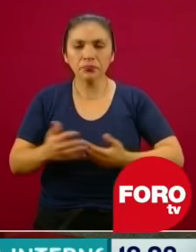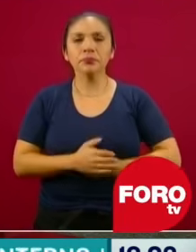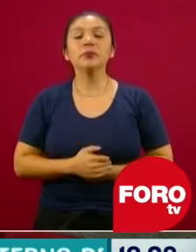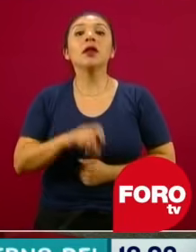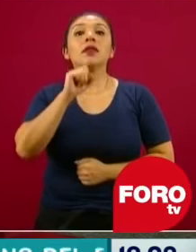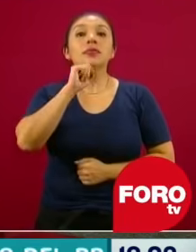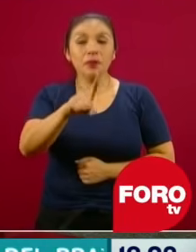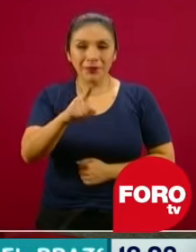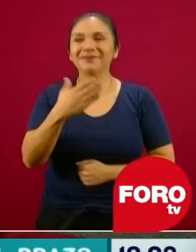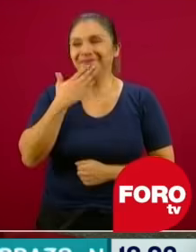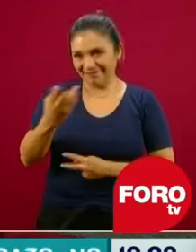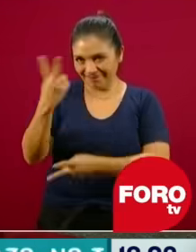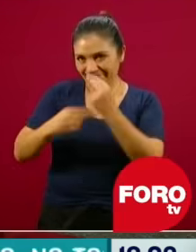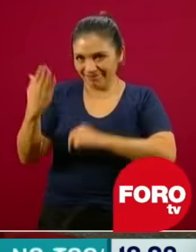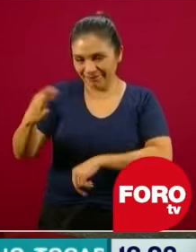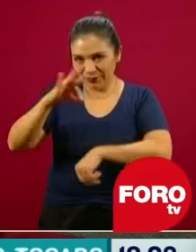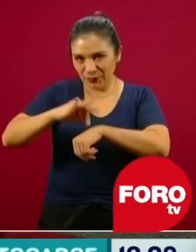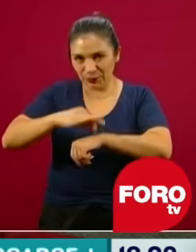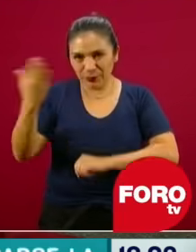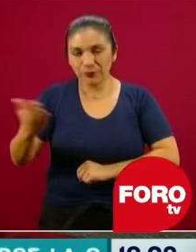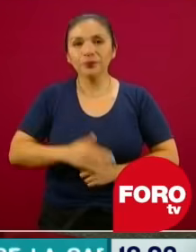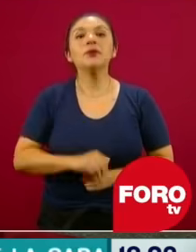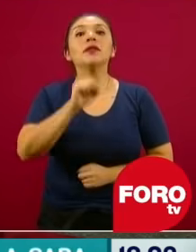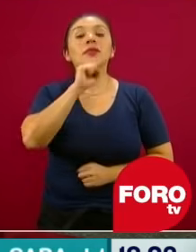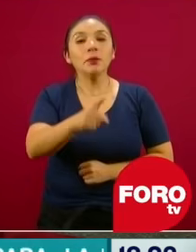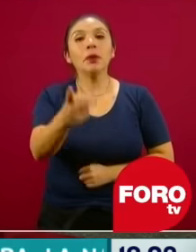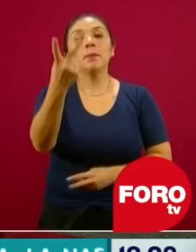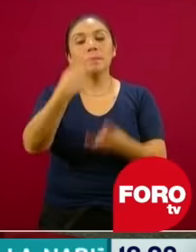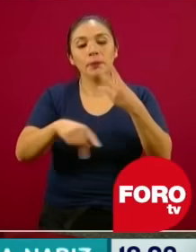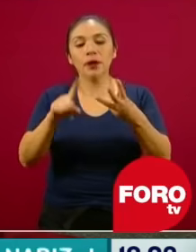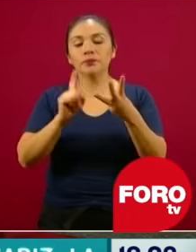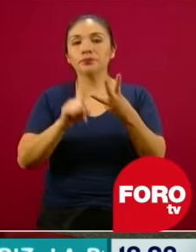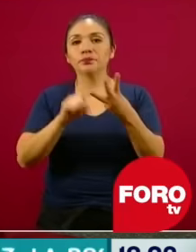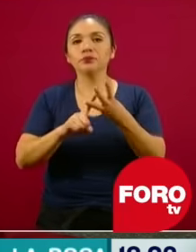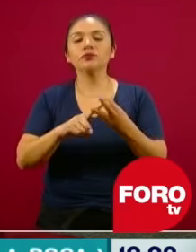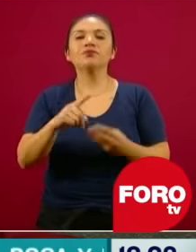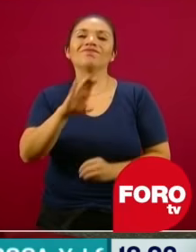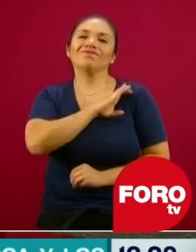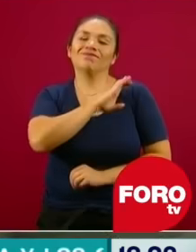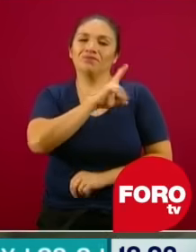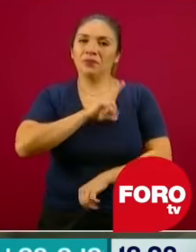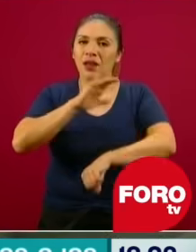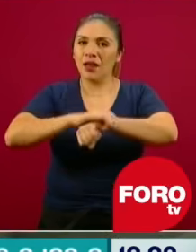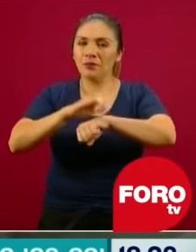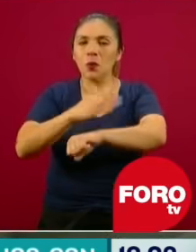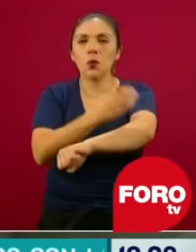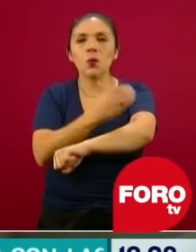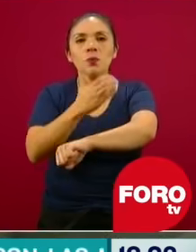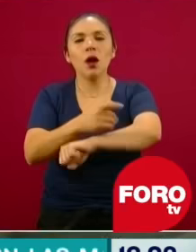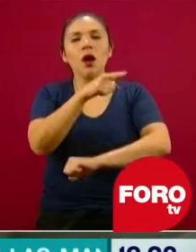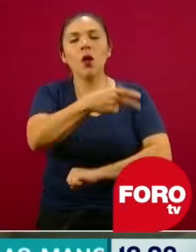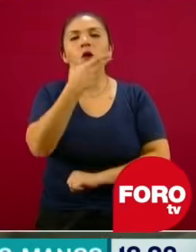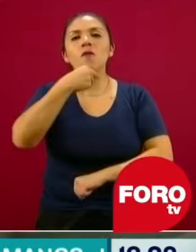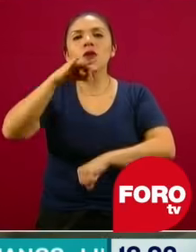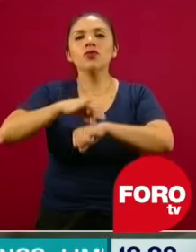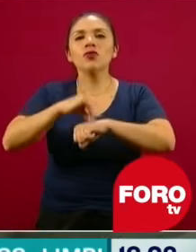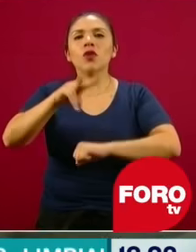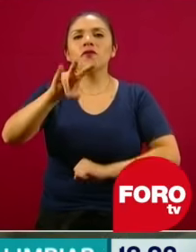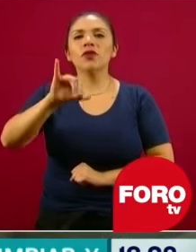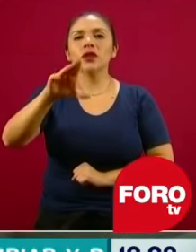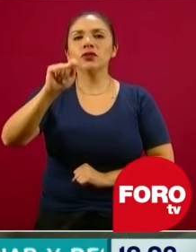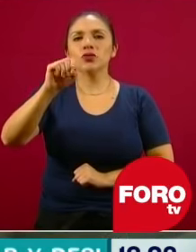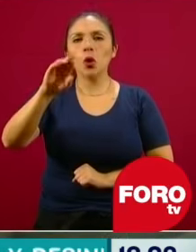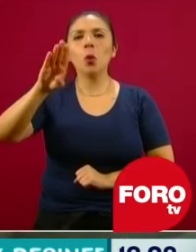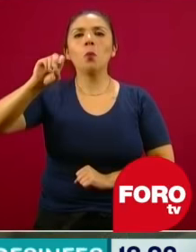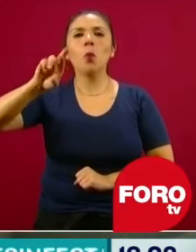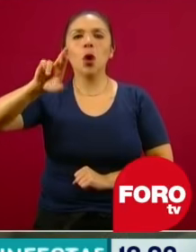y también, bienvenido doctor Calderón Alipi, también nos acompaña nuestro querido amigo y compañero, doctor Víctor Hugo Borja